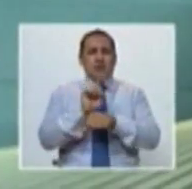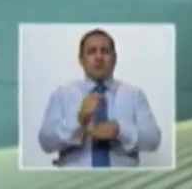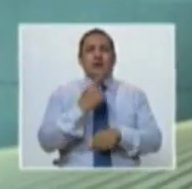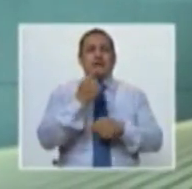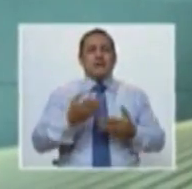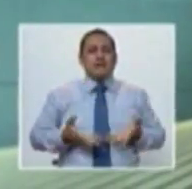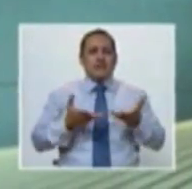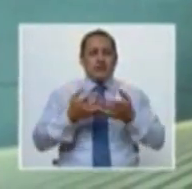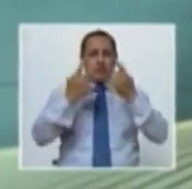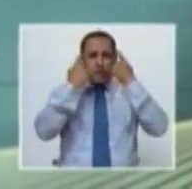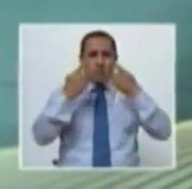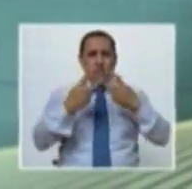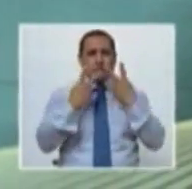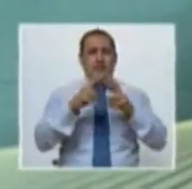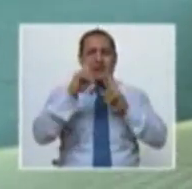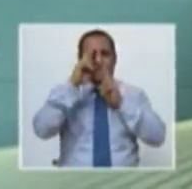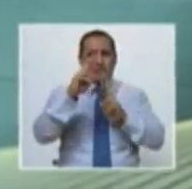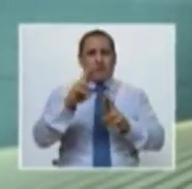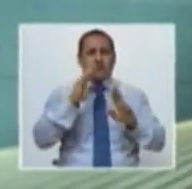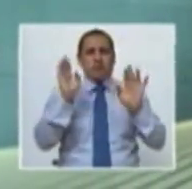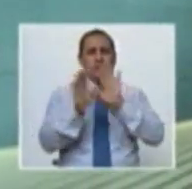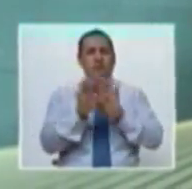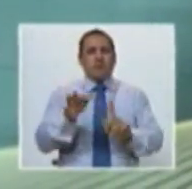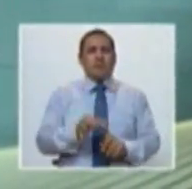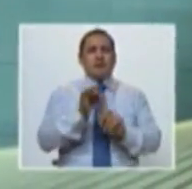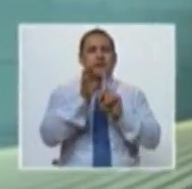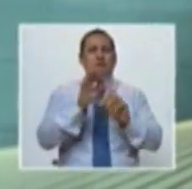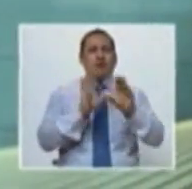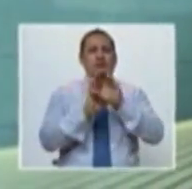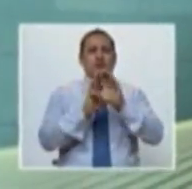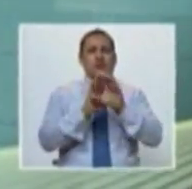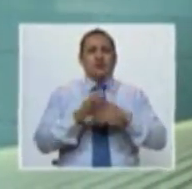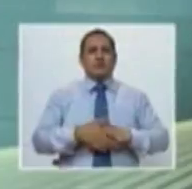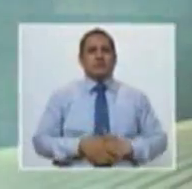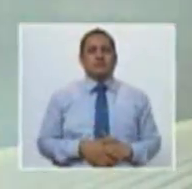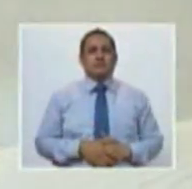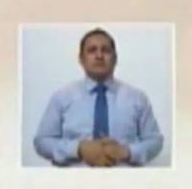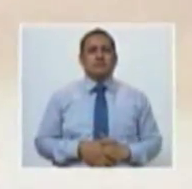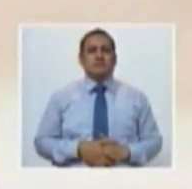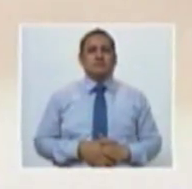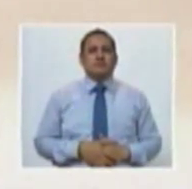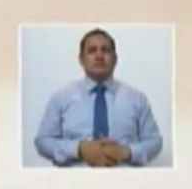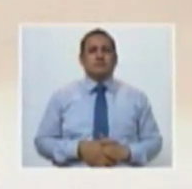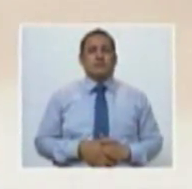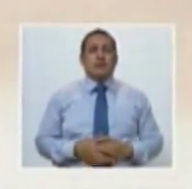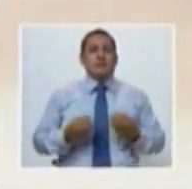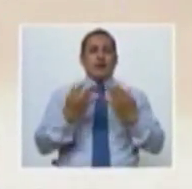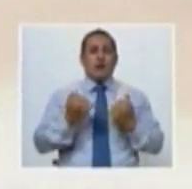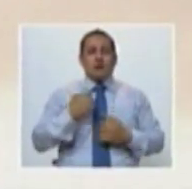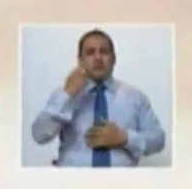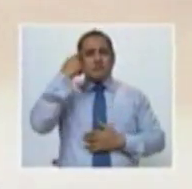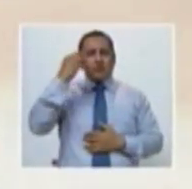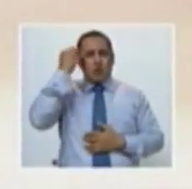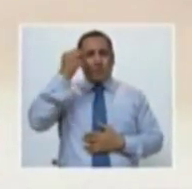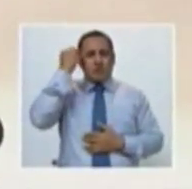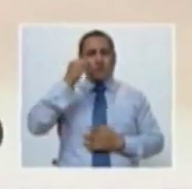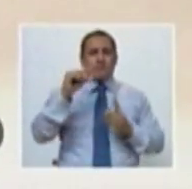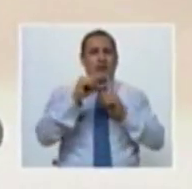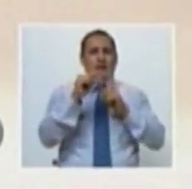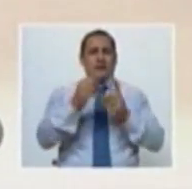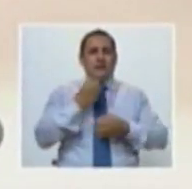darse en el marco del respeto de los principios constitucionales. Bueno, y esas eran las opiniones o